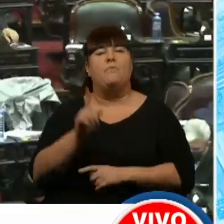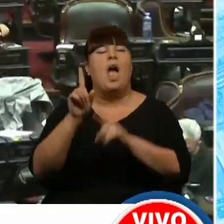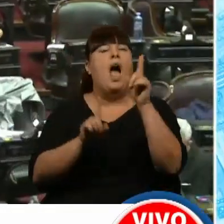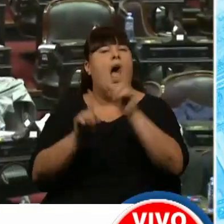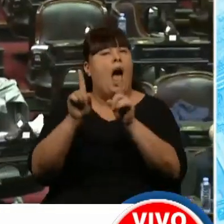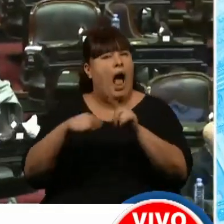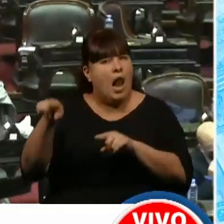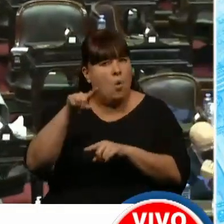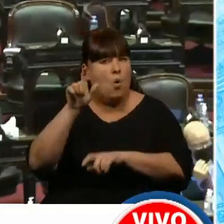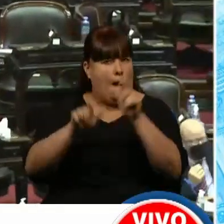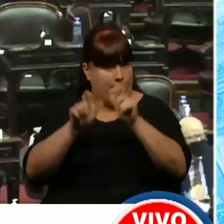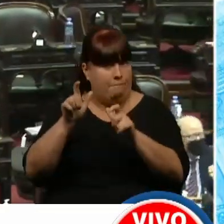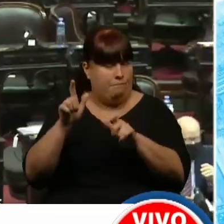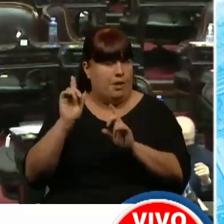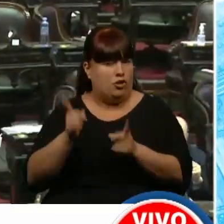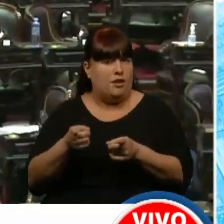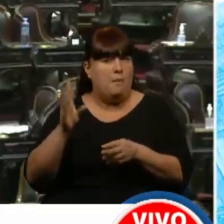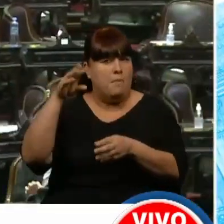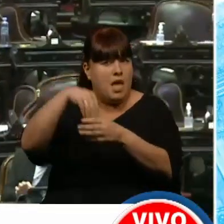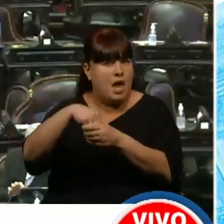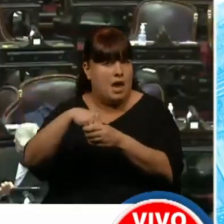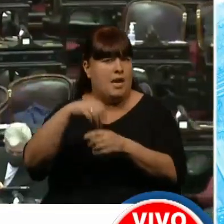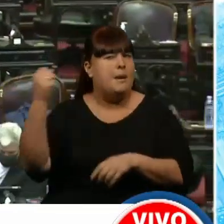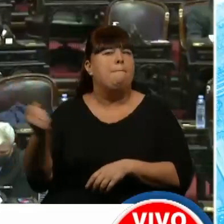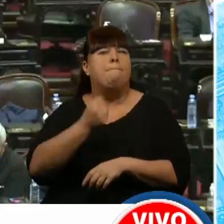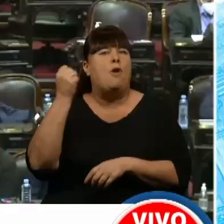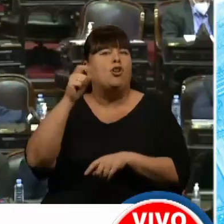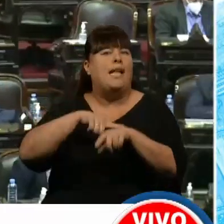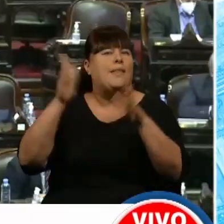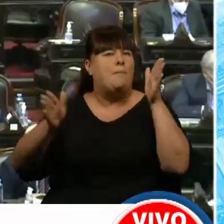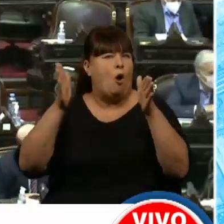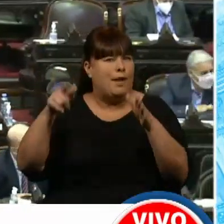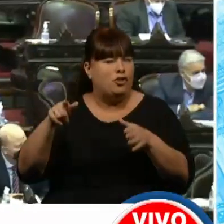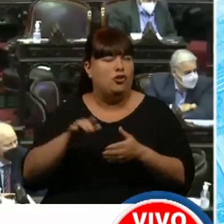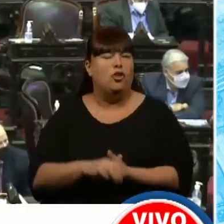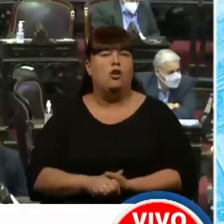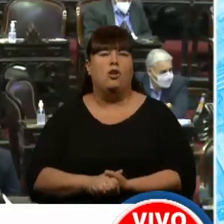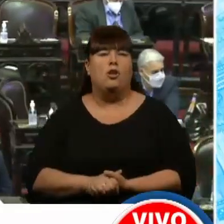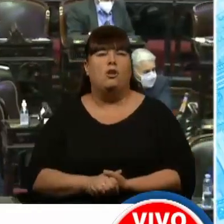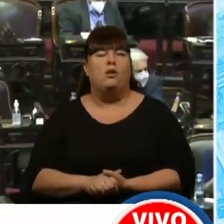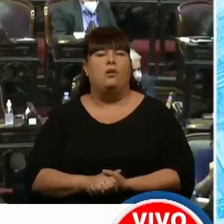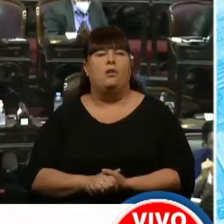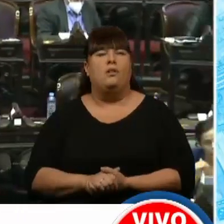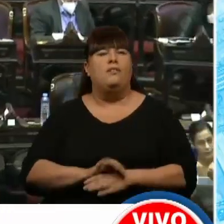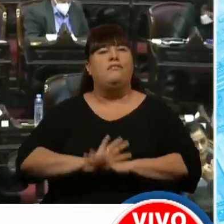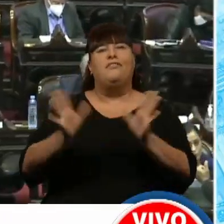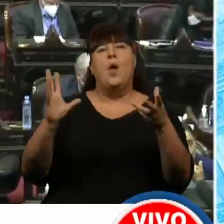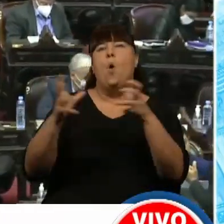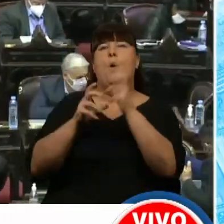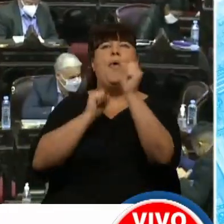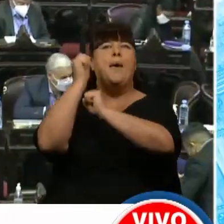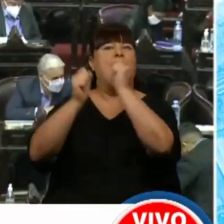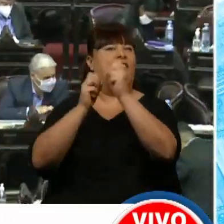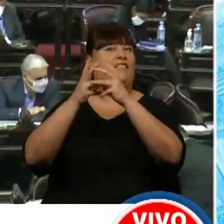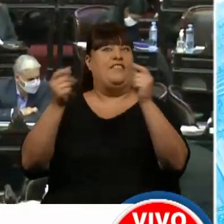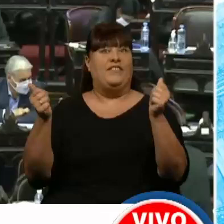Algunos actores incluso, muy importantes de esa época, dejaron de ser grupos